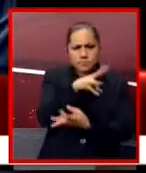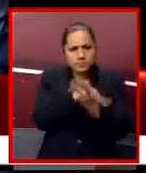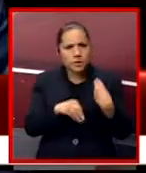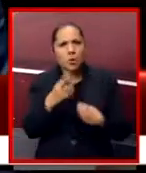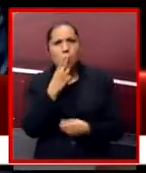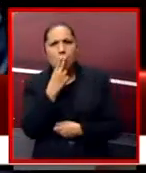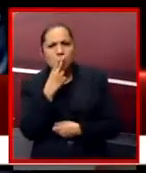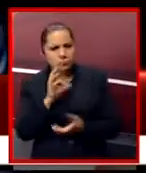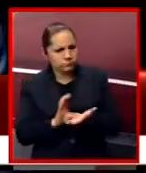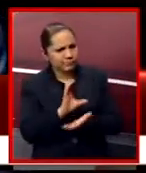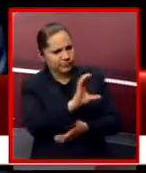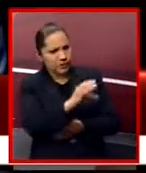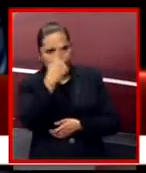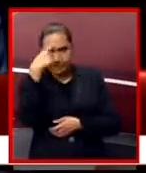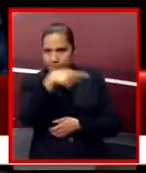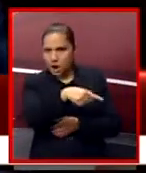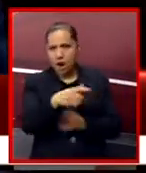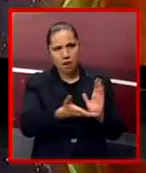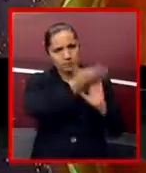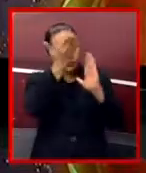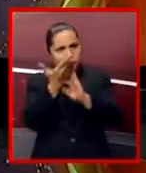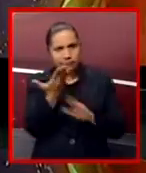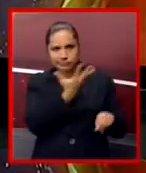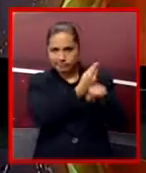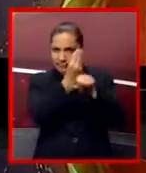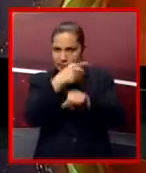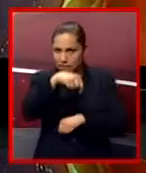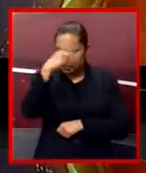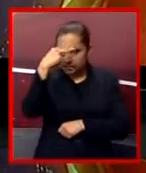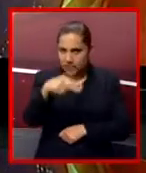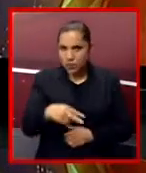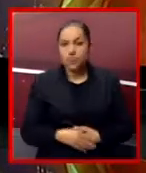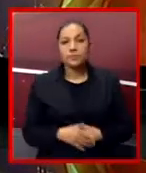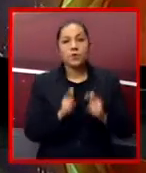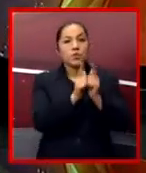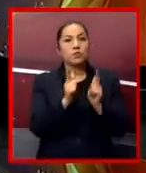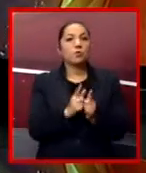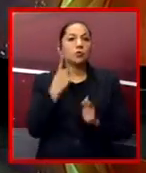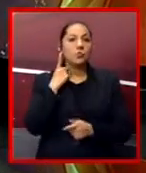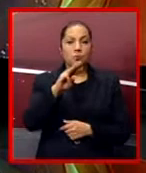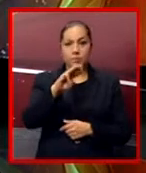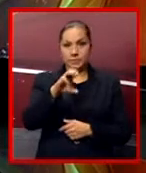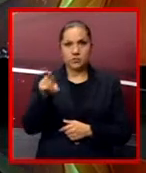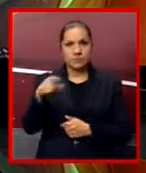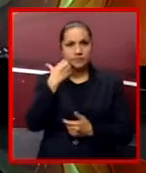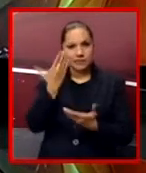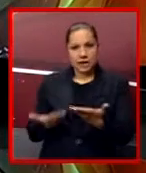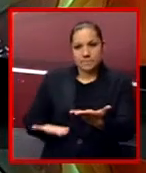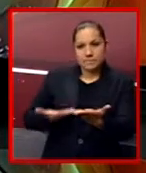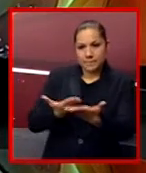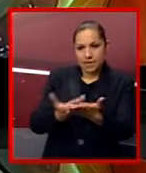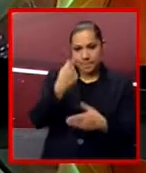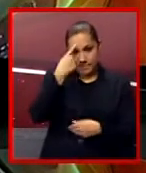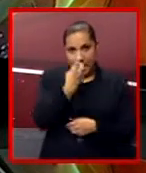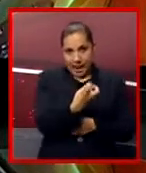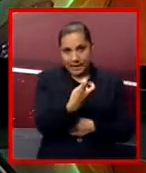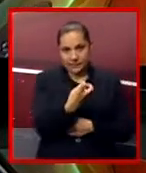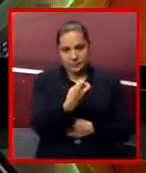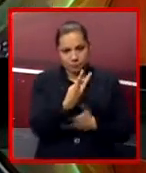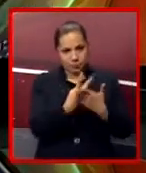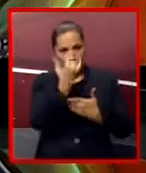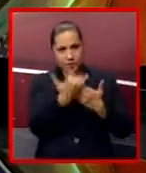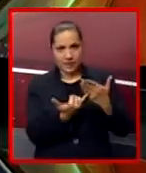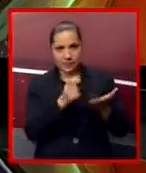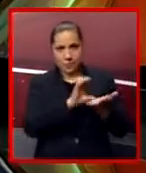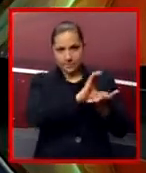de la reconstrucción de México. Las propuestas de Movimiento Ciudadano para incluir en este proyecto de presupuesto se enfocaron